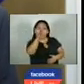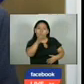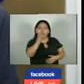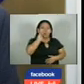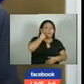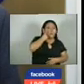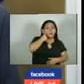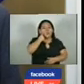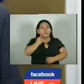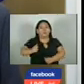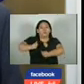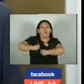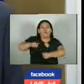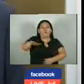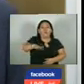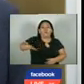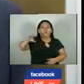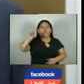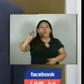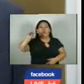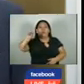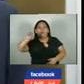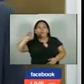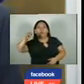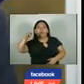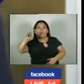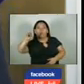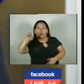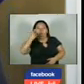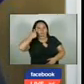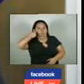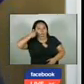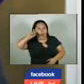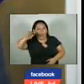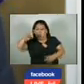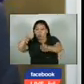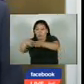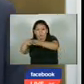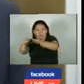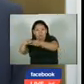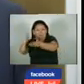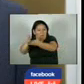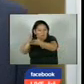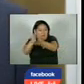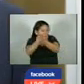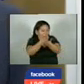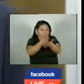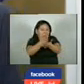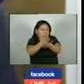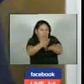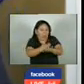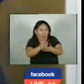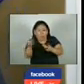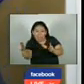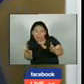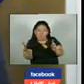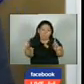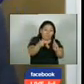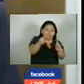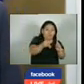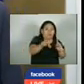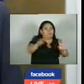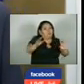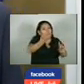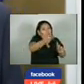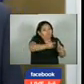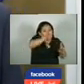de Comasagua, aquella estructura que le haga daño a un salvadoreño de bien